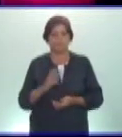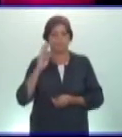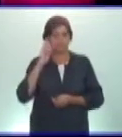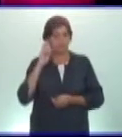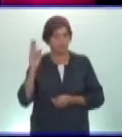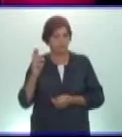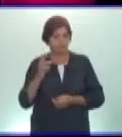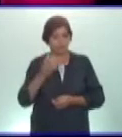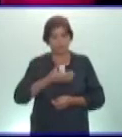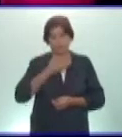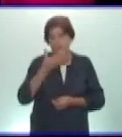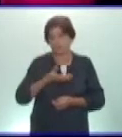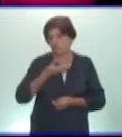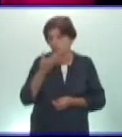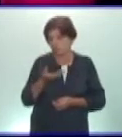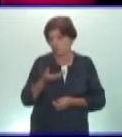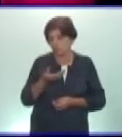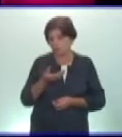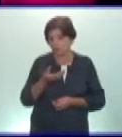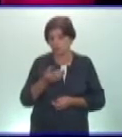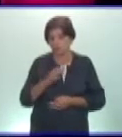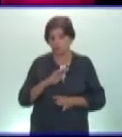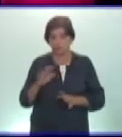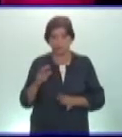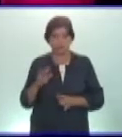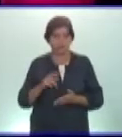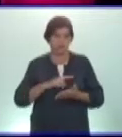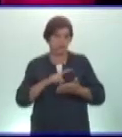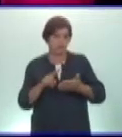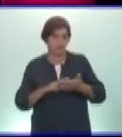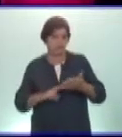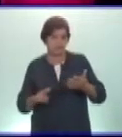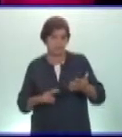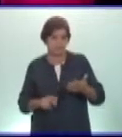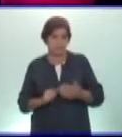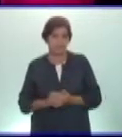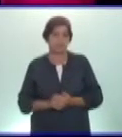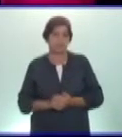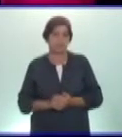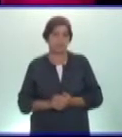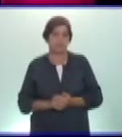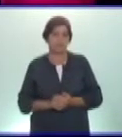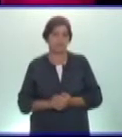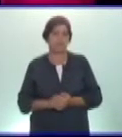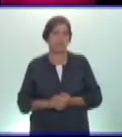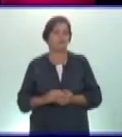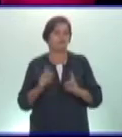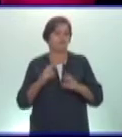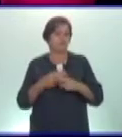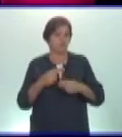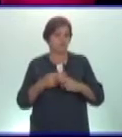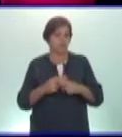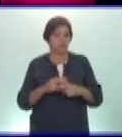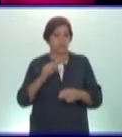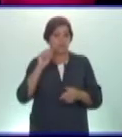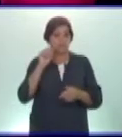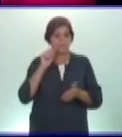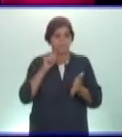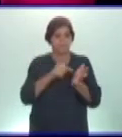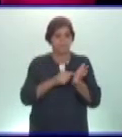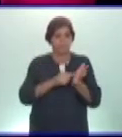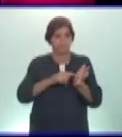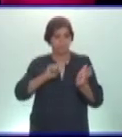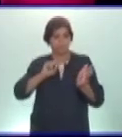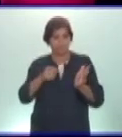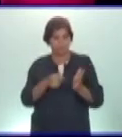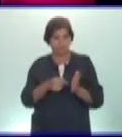que el cuento que nosotros acabamos de disfrutar, que acabamos de leer en el encuentro, se titula Punto y Coma. Punto y coma, por supuesto, es un